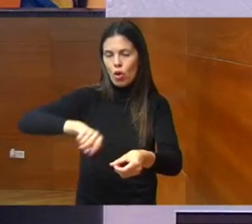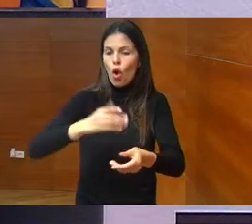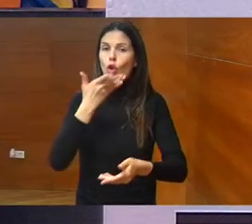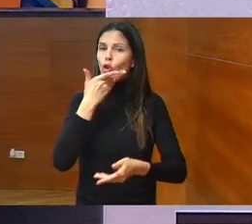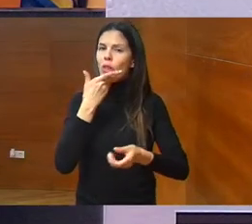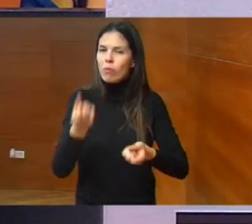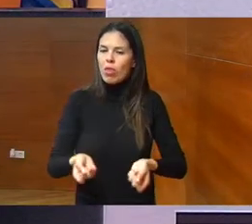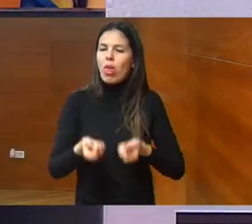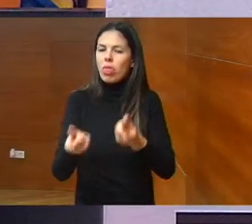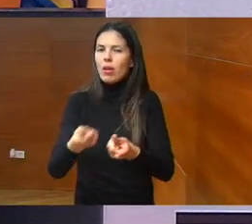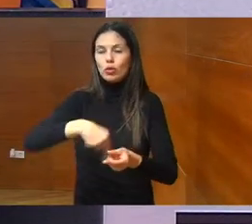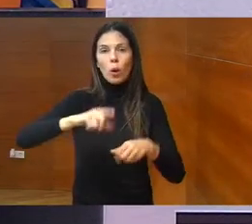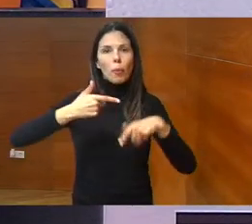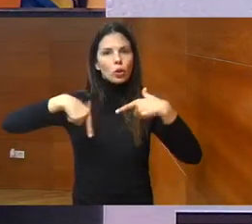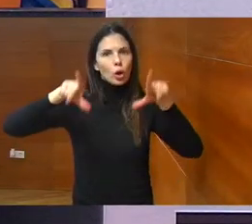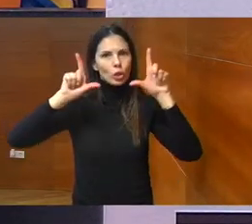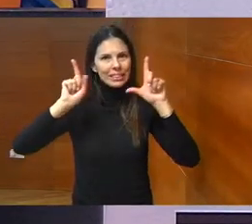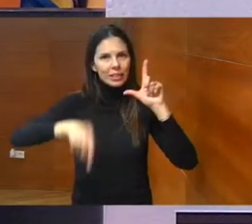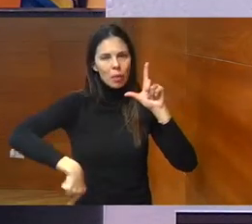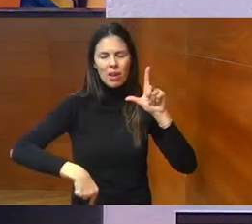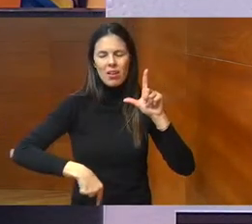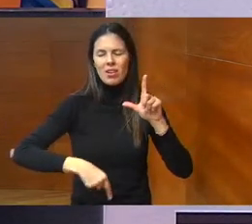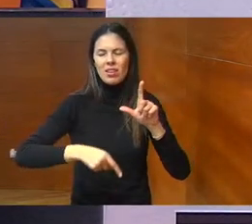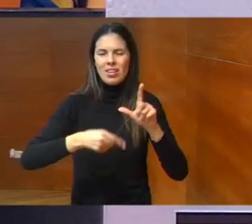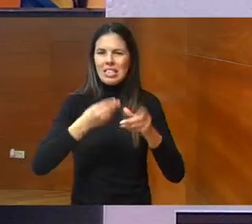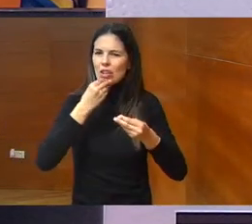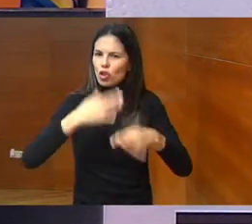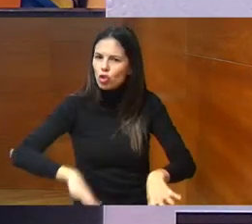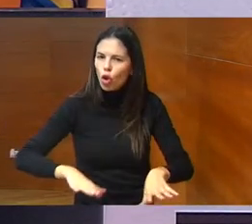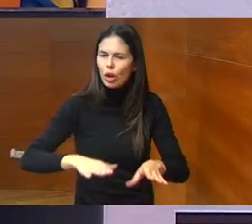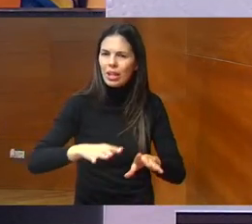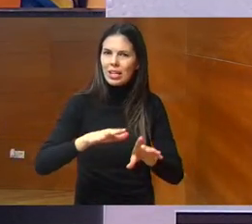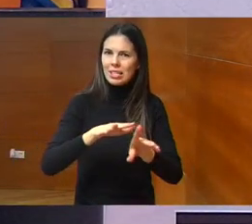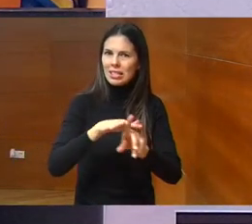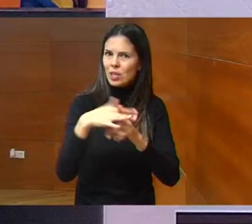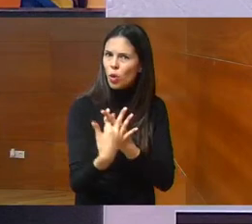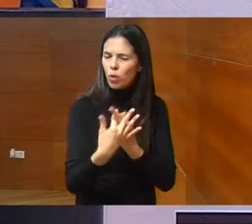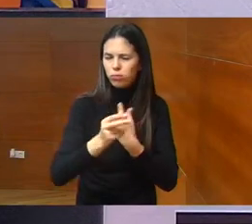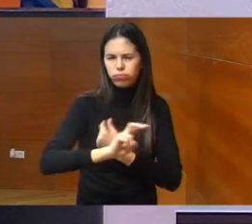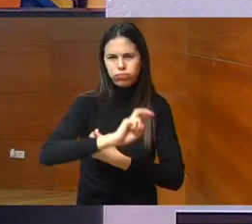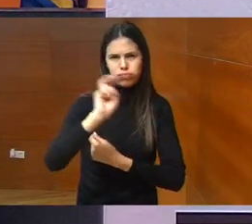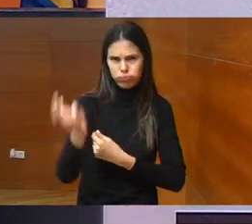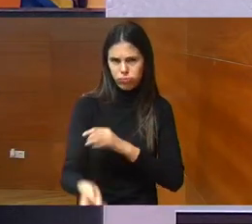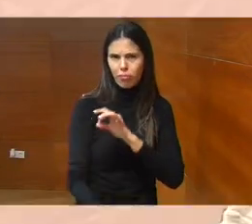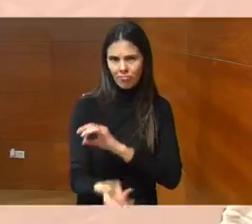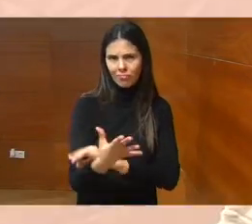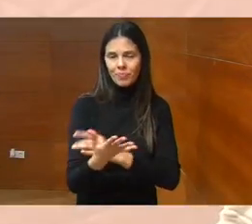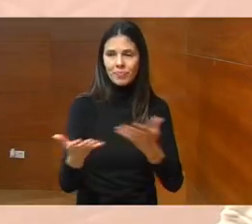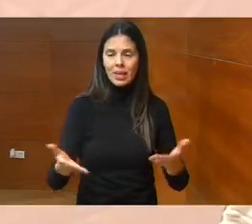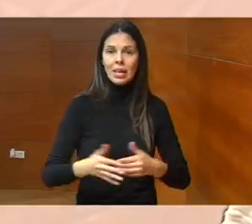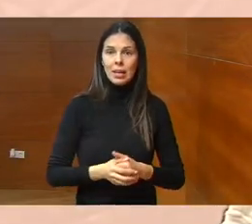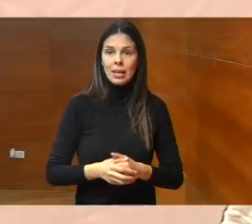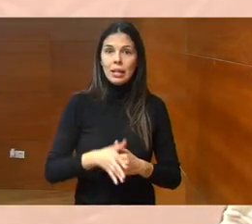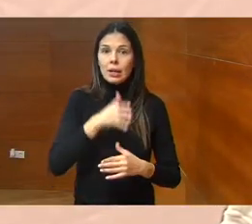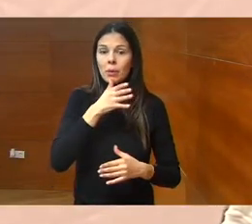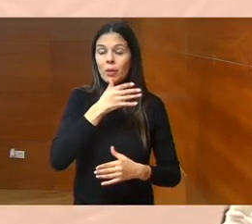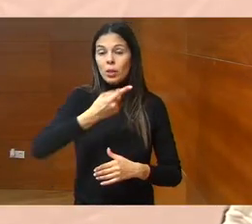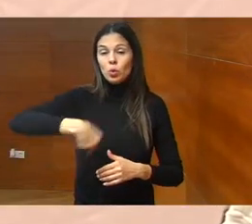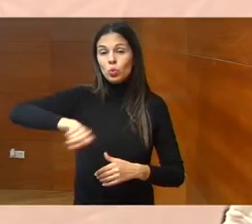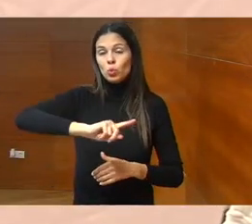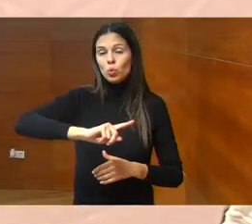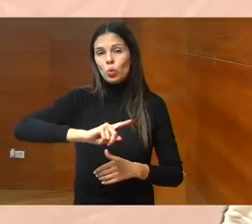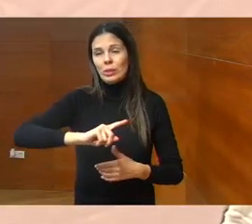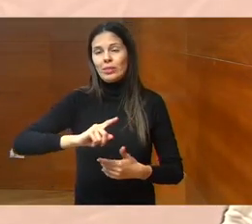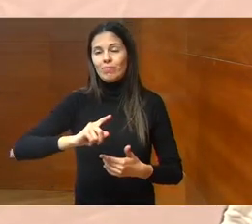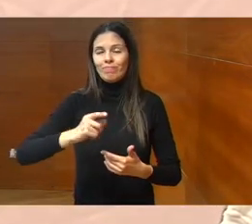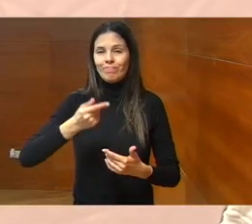somos protagonistas también de fitos o de fazañas como hoy Elisa o qué sucede que asnosachegas no fueron